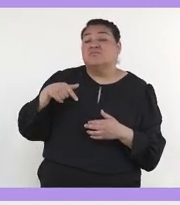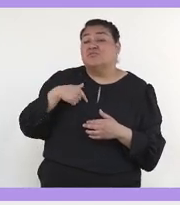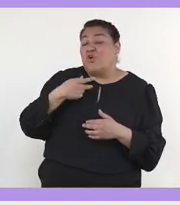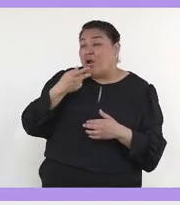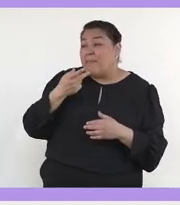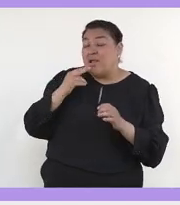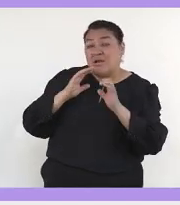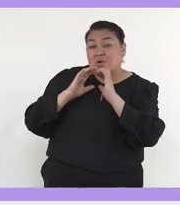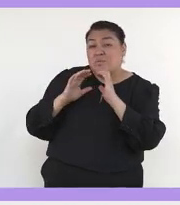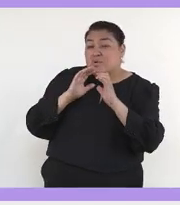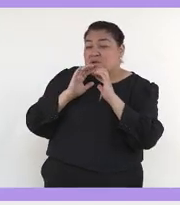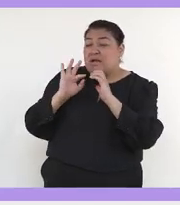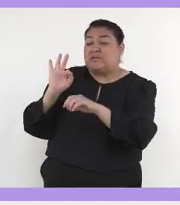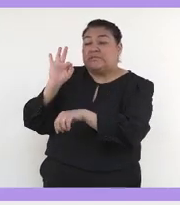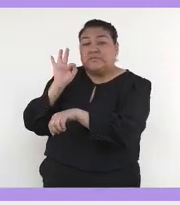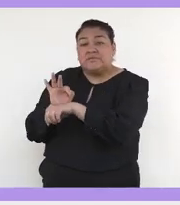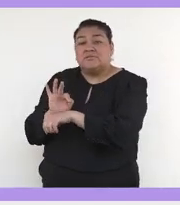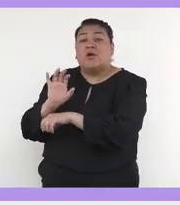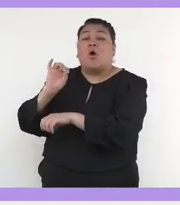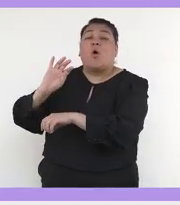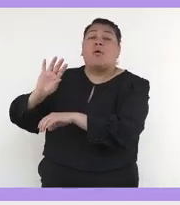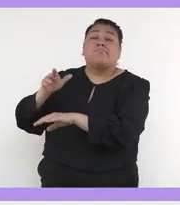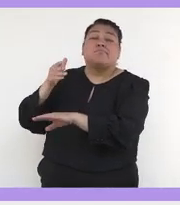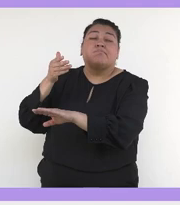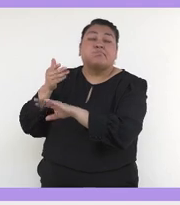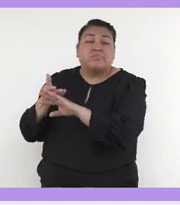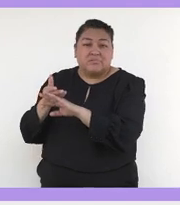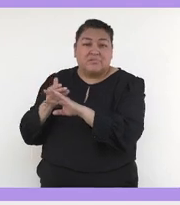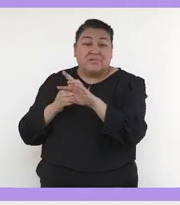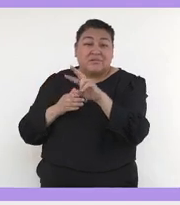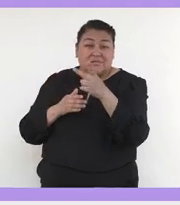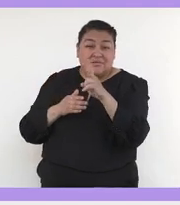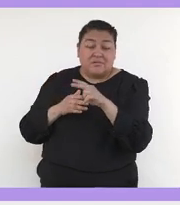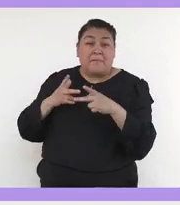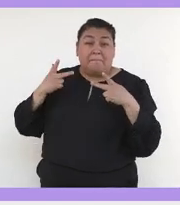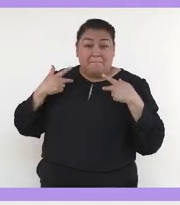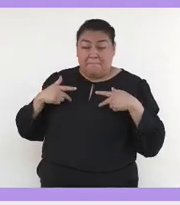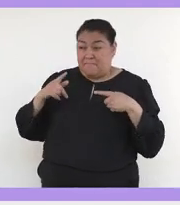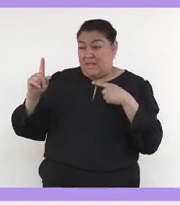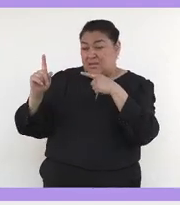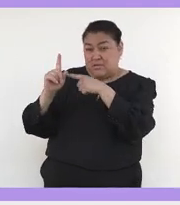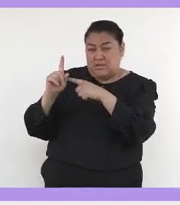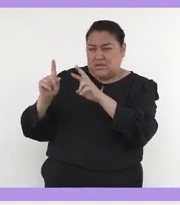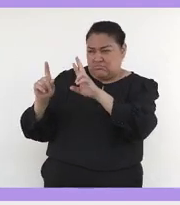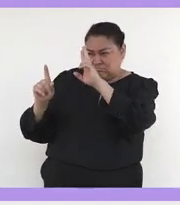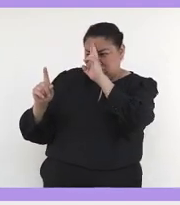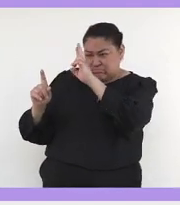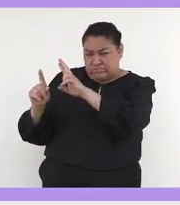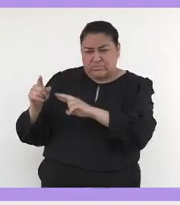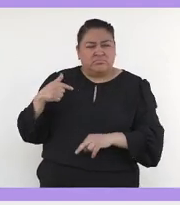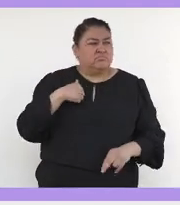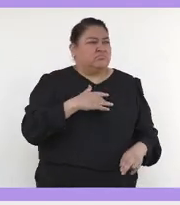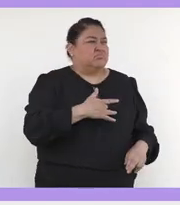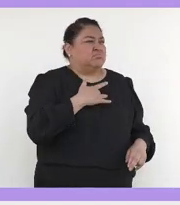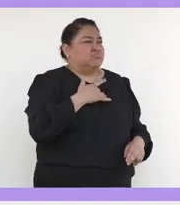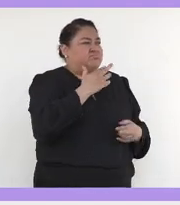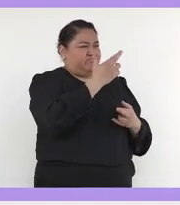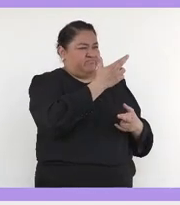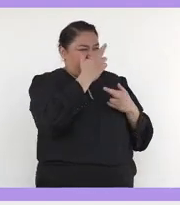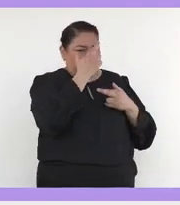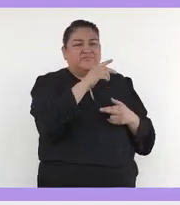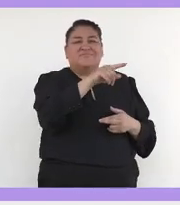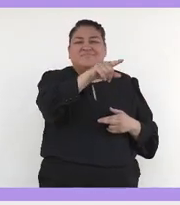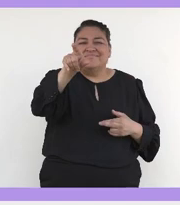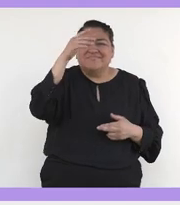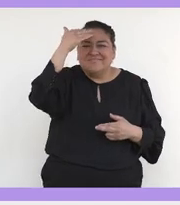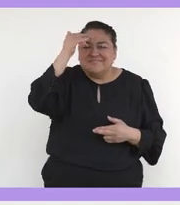tienen y es además no saben qué poderoso que alguien pueda sentirse respetada por ti y lo sabemos muchas de las mujeres que